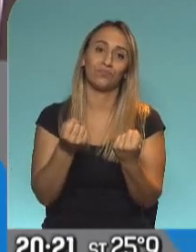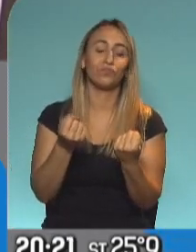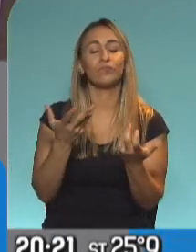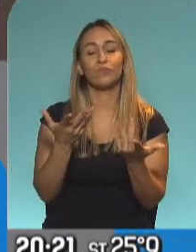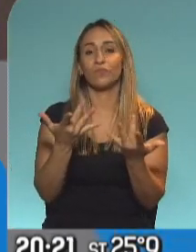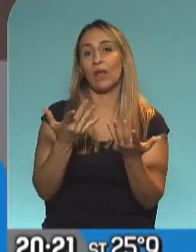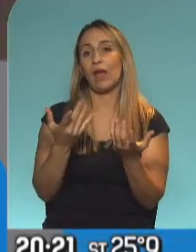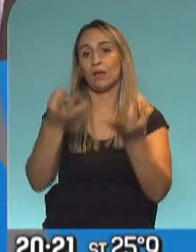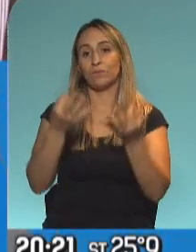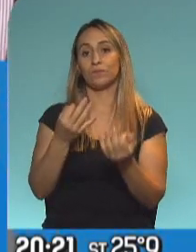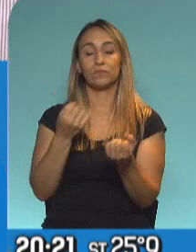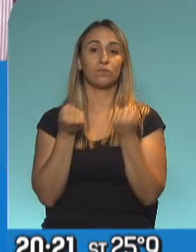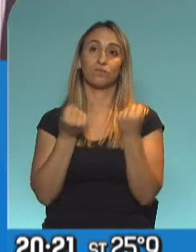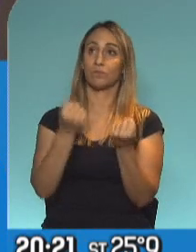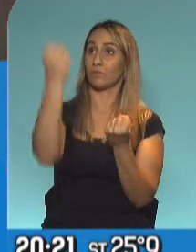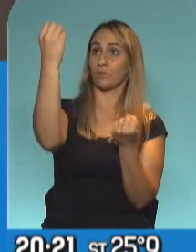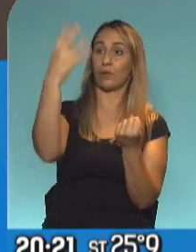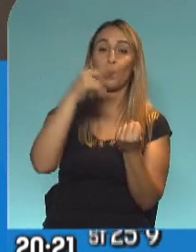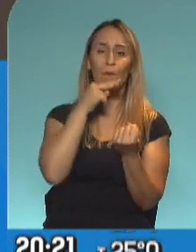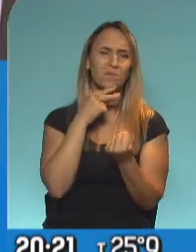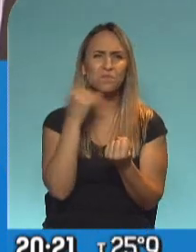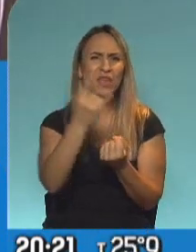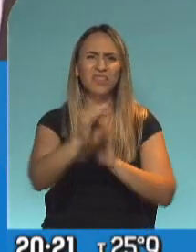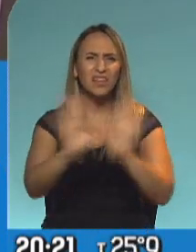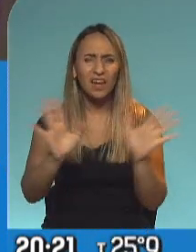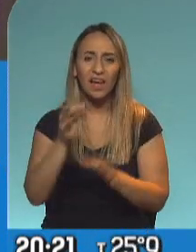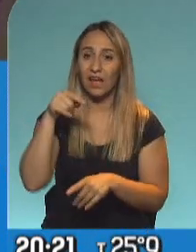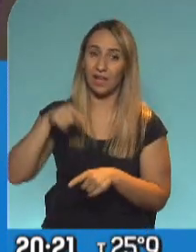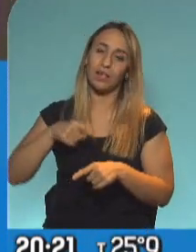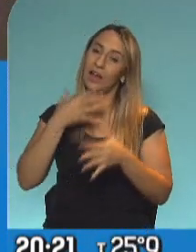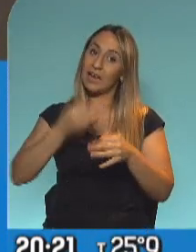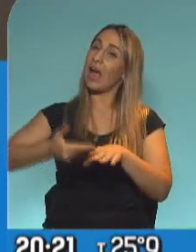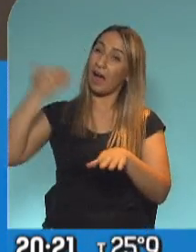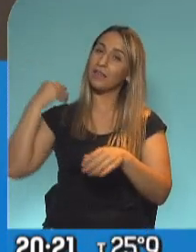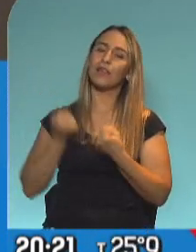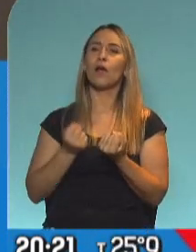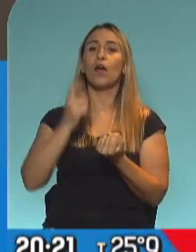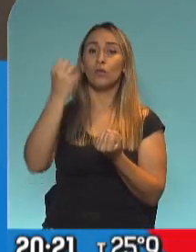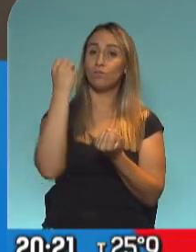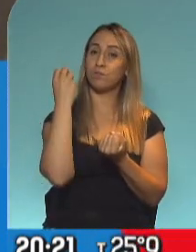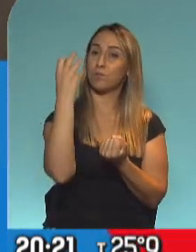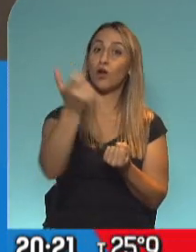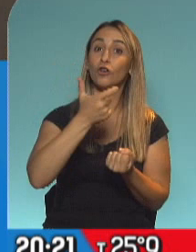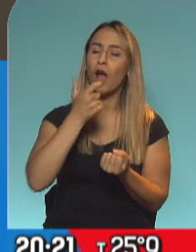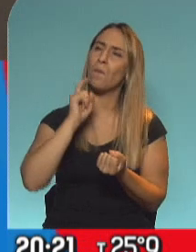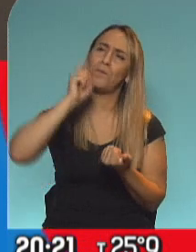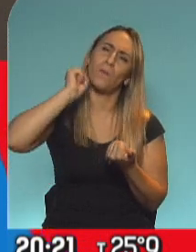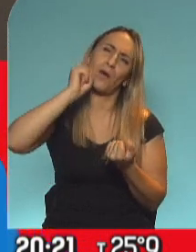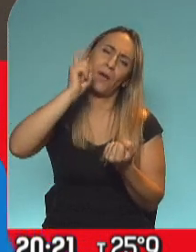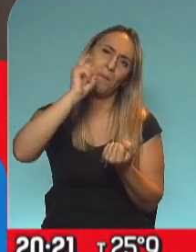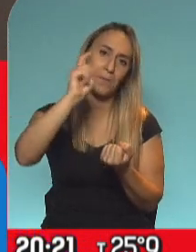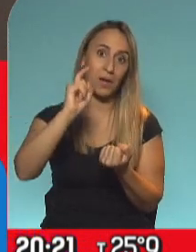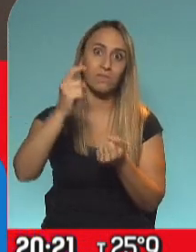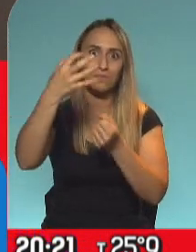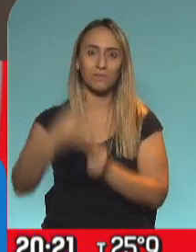venían cruzando en verde, cosa que no es cierto, ellos venían cortando semáforos en realidad, y en un momento dado cuando llegan a la intersección de